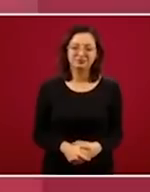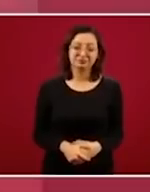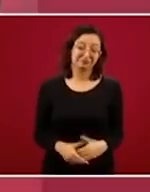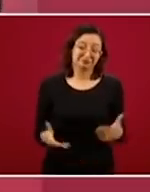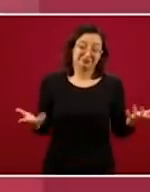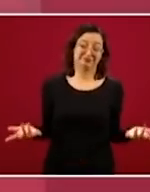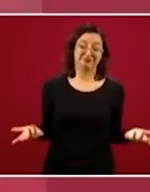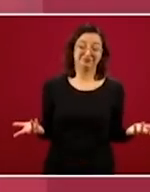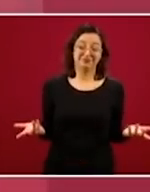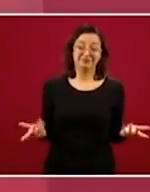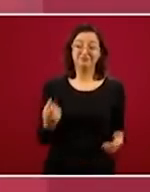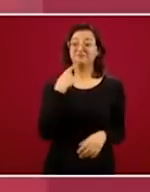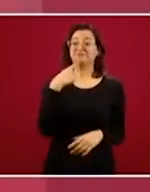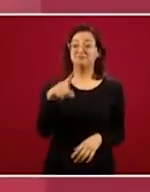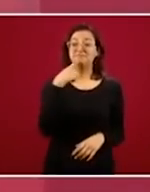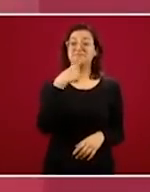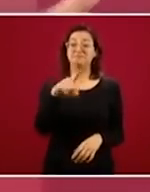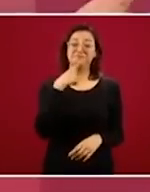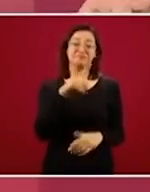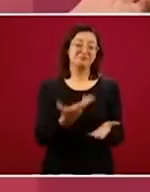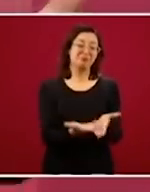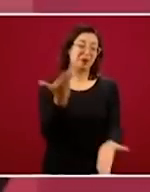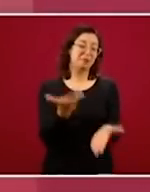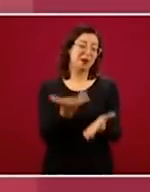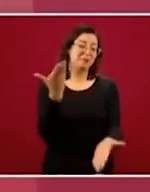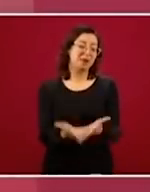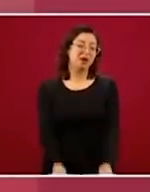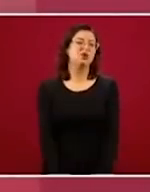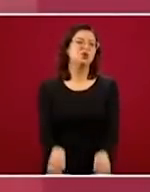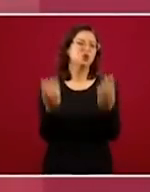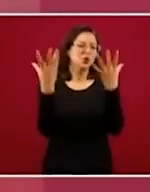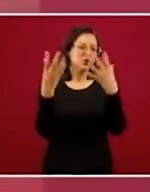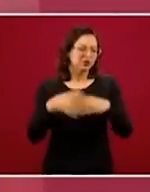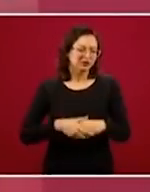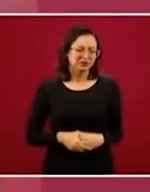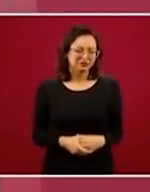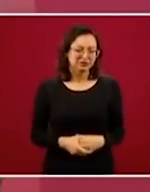las cuantas denuncias hay sobre eso